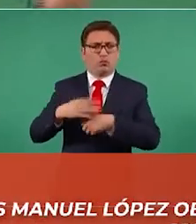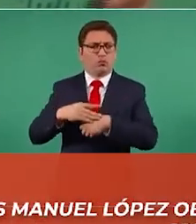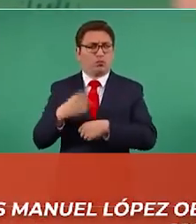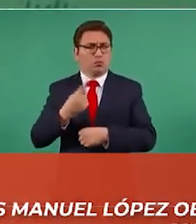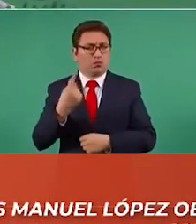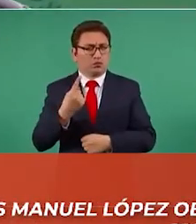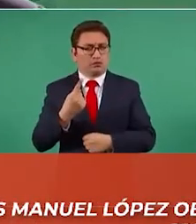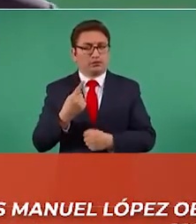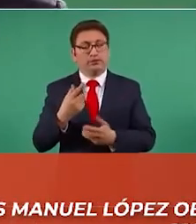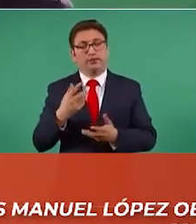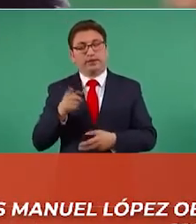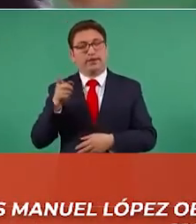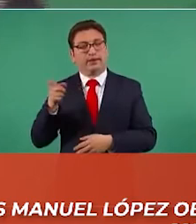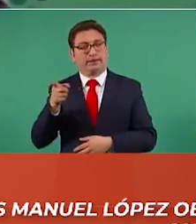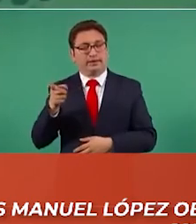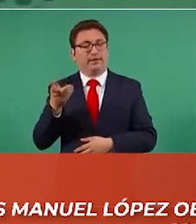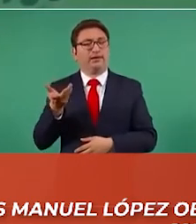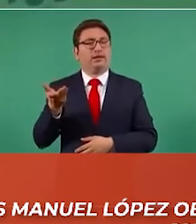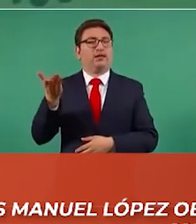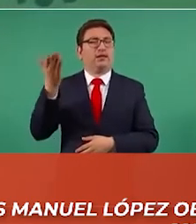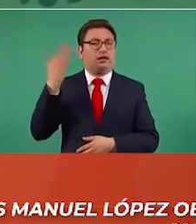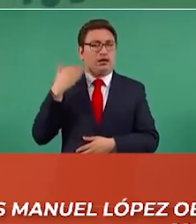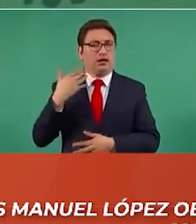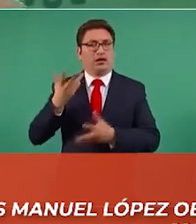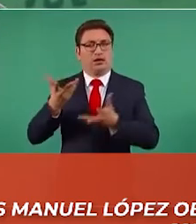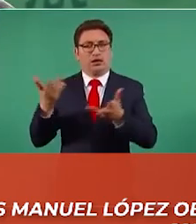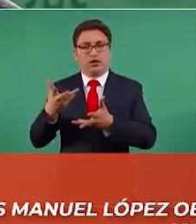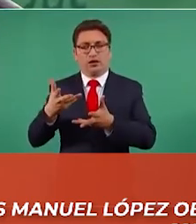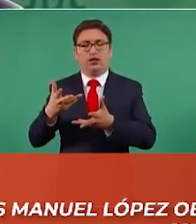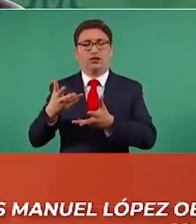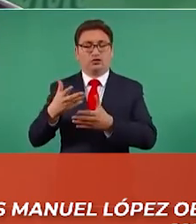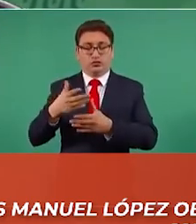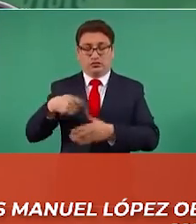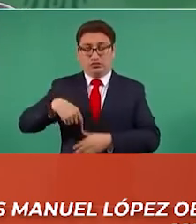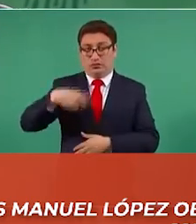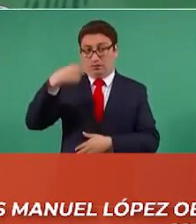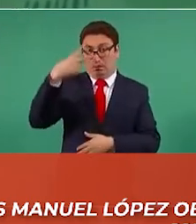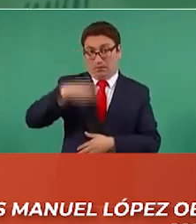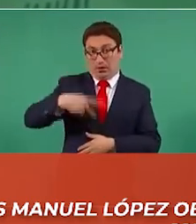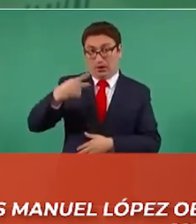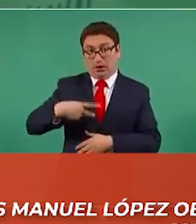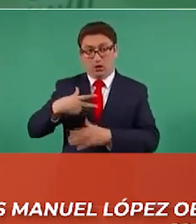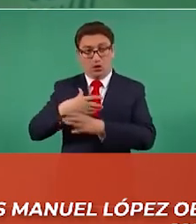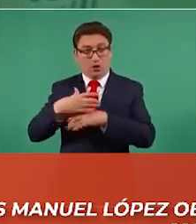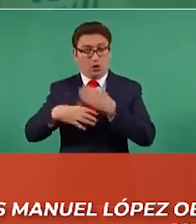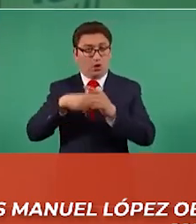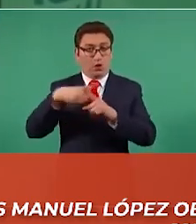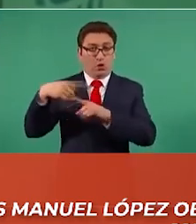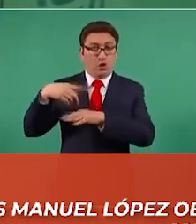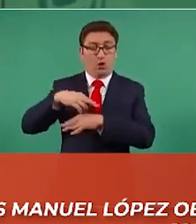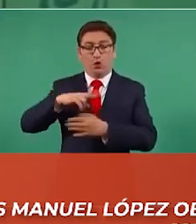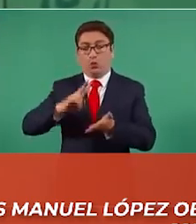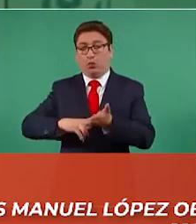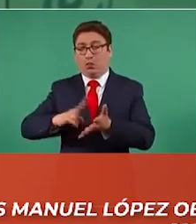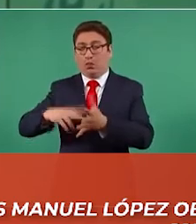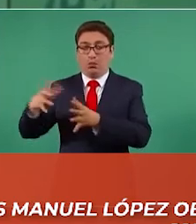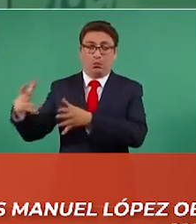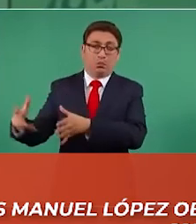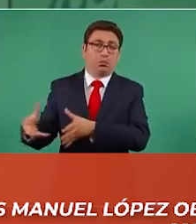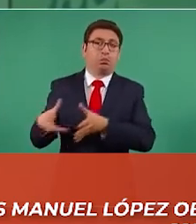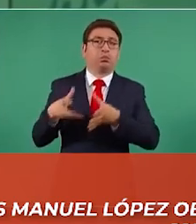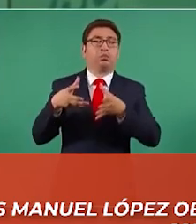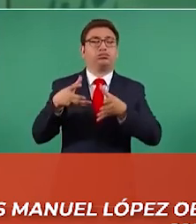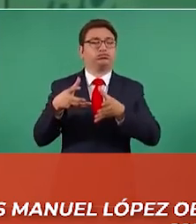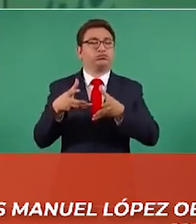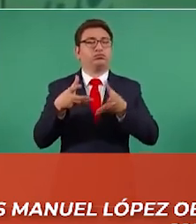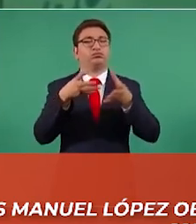Bueno, porque entregó todos los bienes de la nación y del pueblo de México a sus allegados.